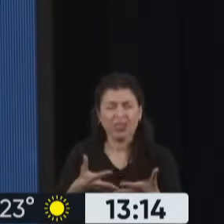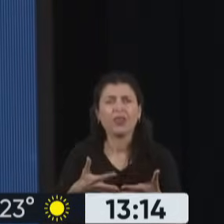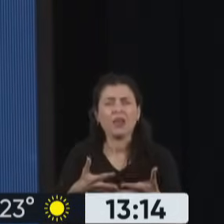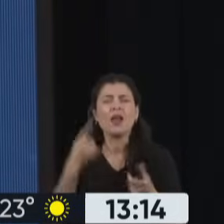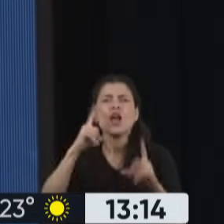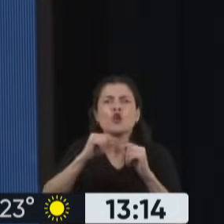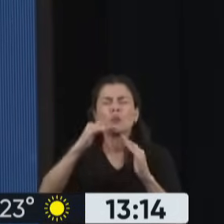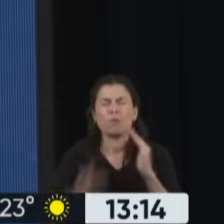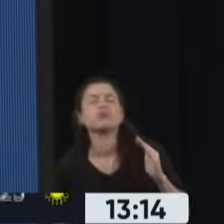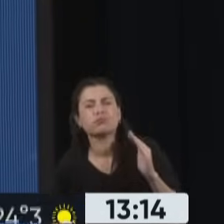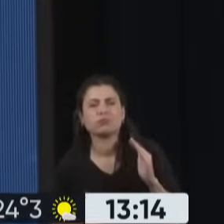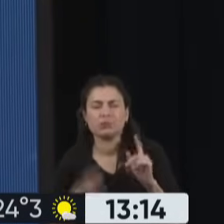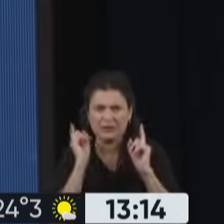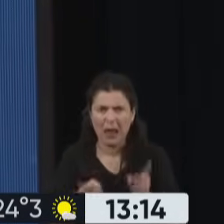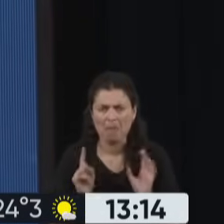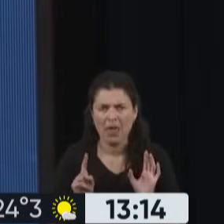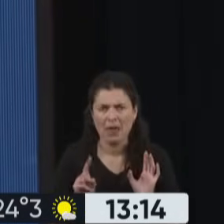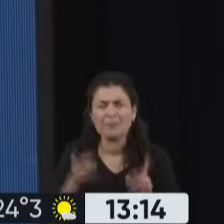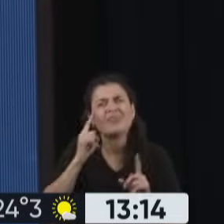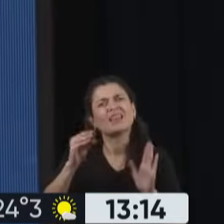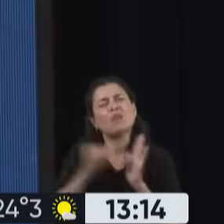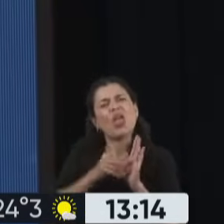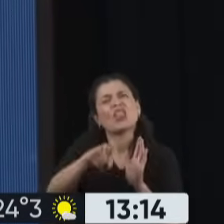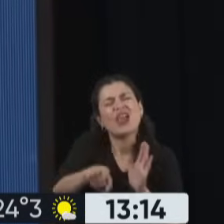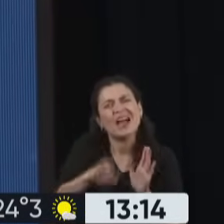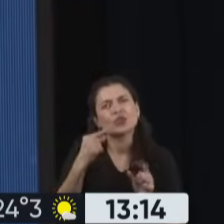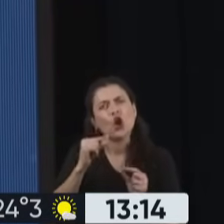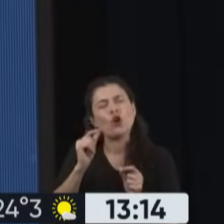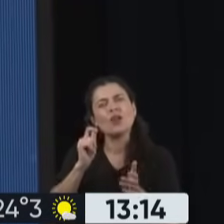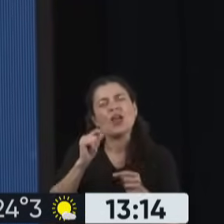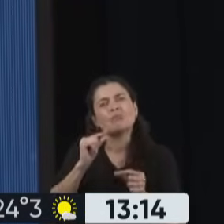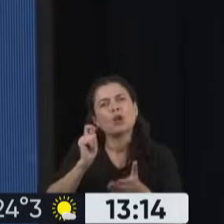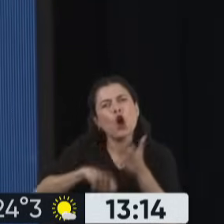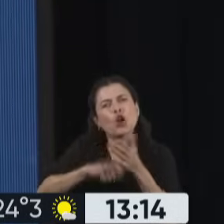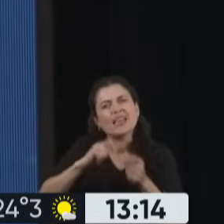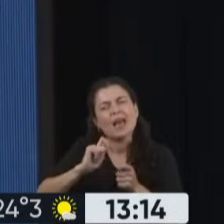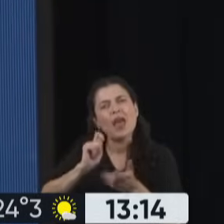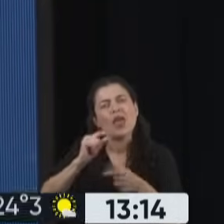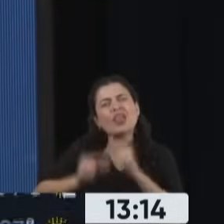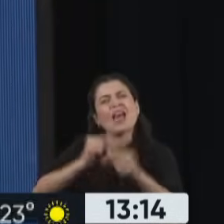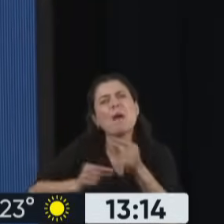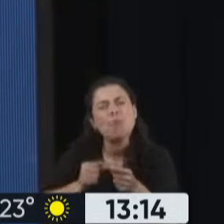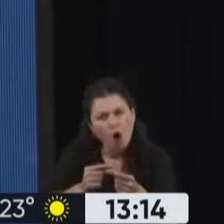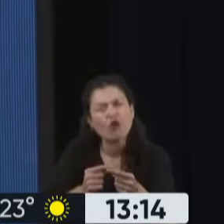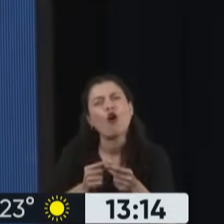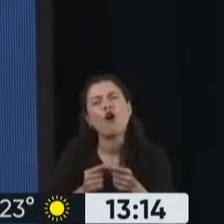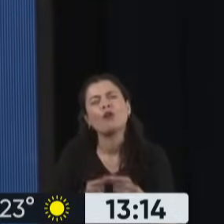5%. Y es más, ese número, digamos, o sea, se está corriendo todo el tiempo la línea para que